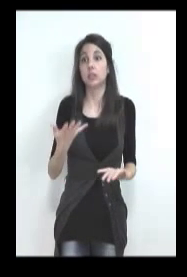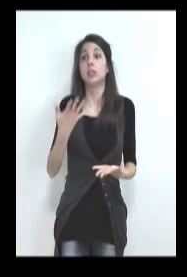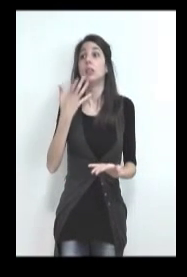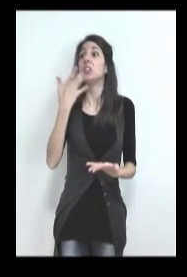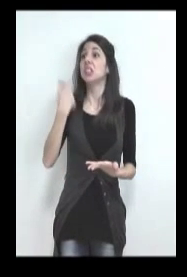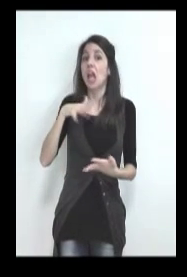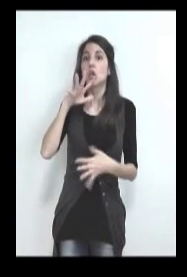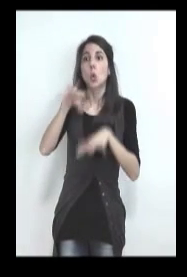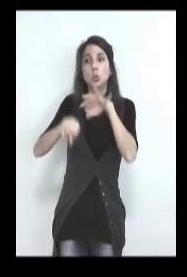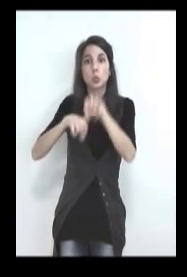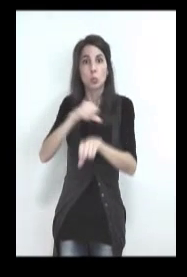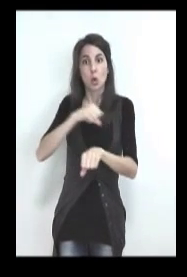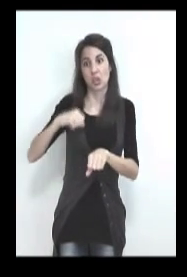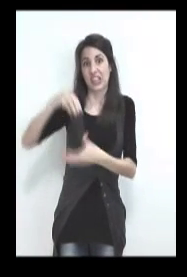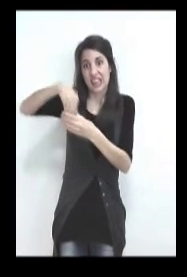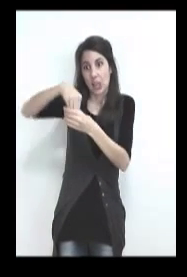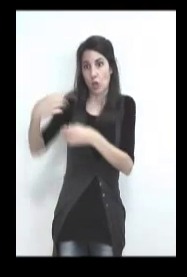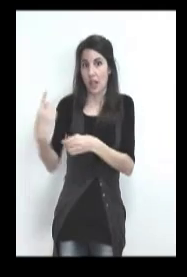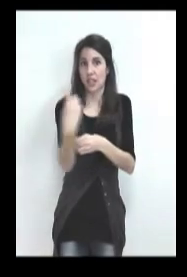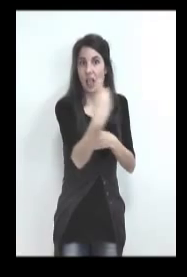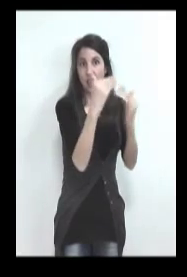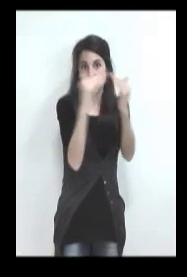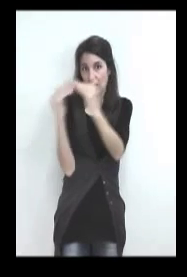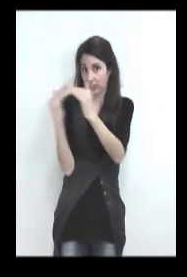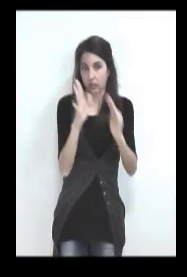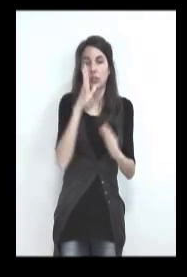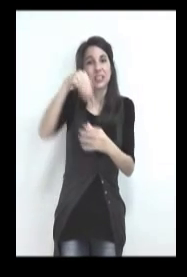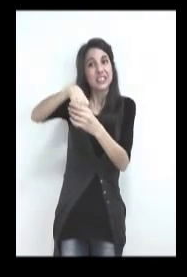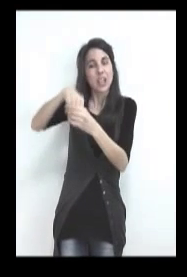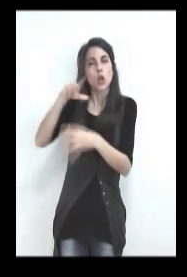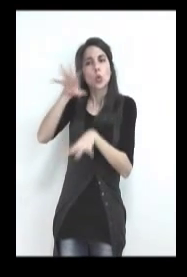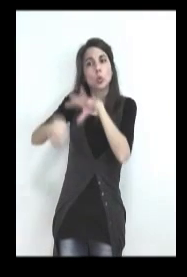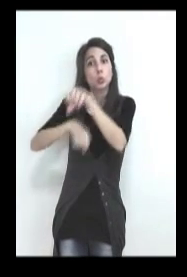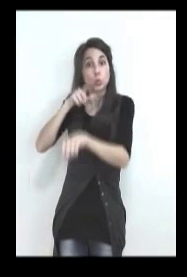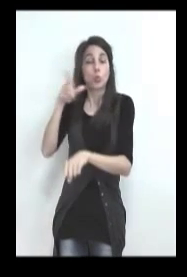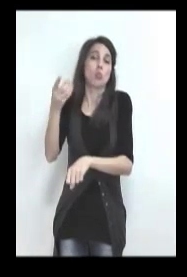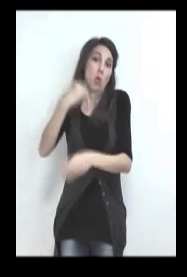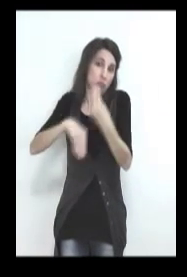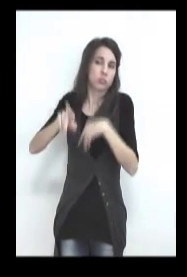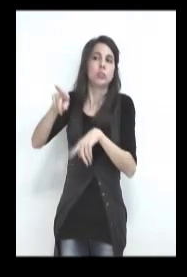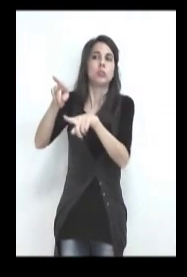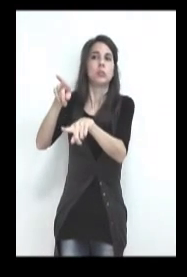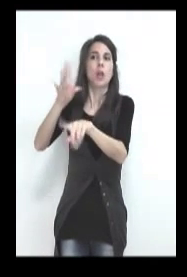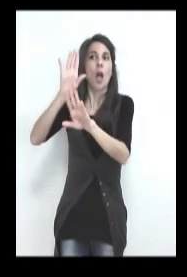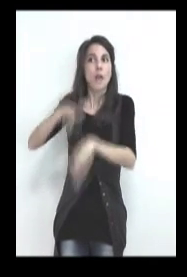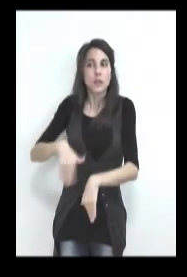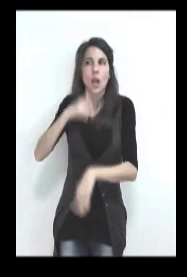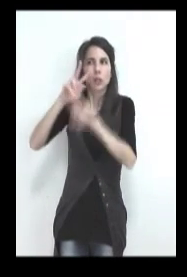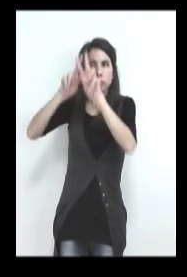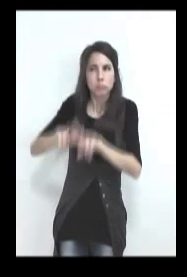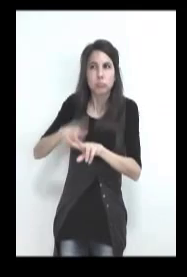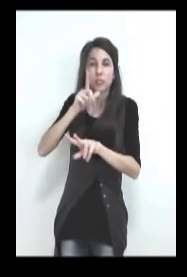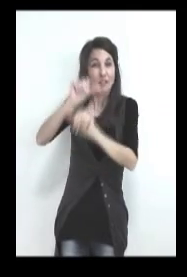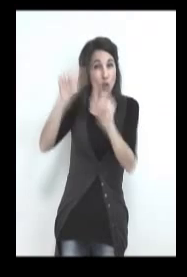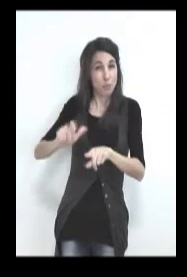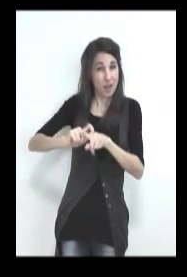consumo interno de cada uno de nuestros hogares, puede propiciar nuevos servicios, pues que la energía